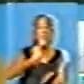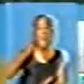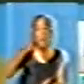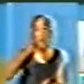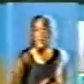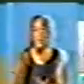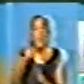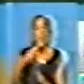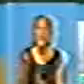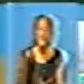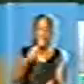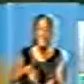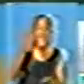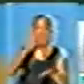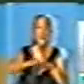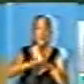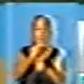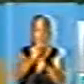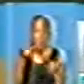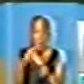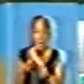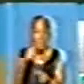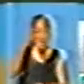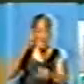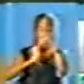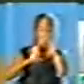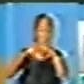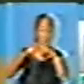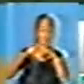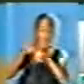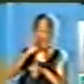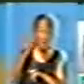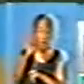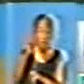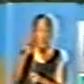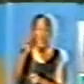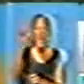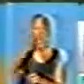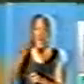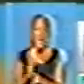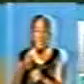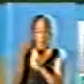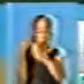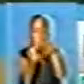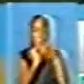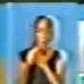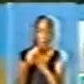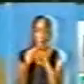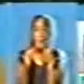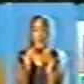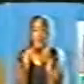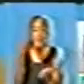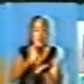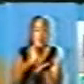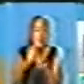cuando los responsables un ex director de anses en hacer un acuerdo espurio para quedarse con la casa de la